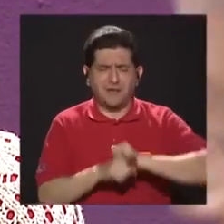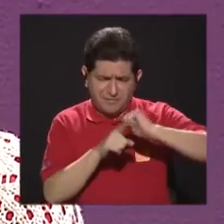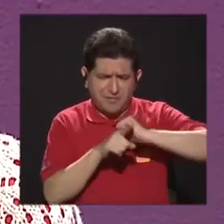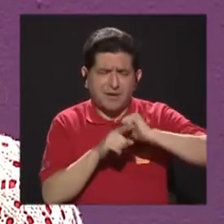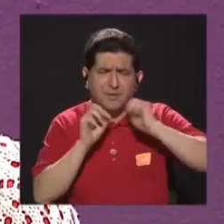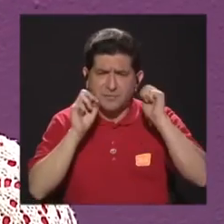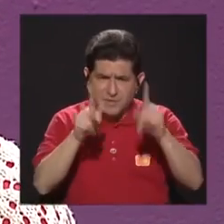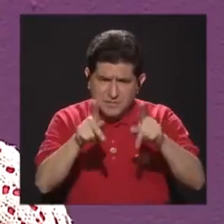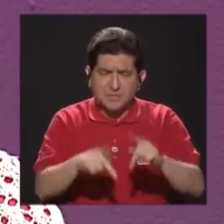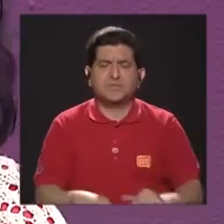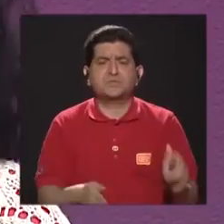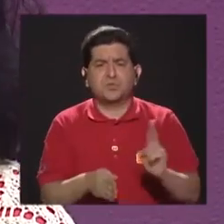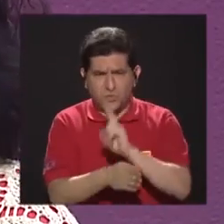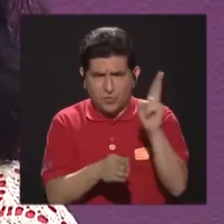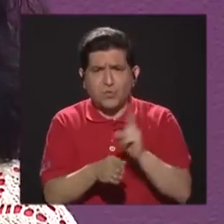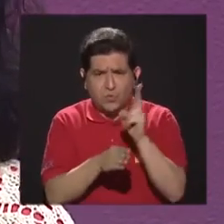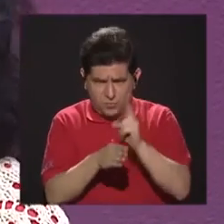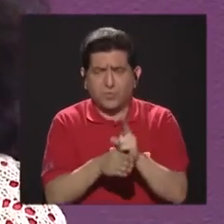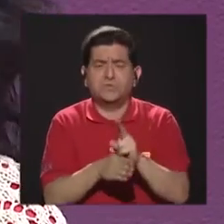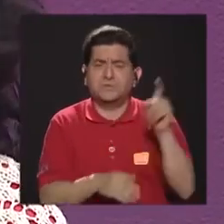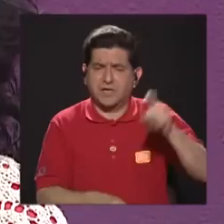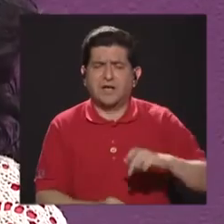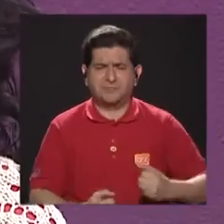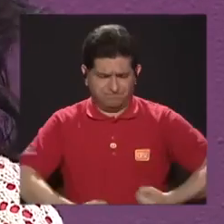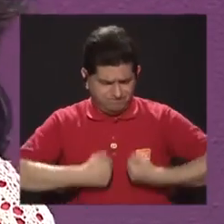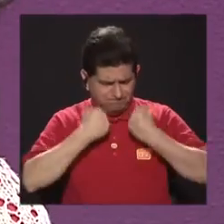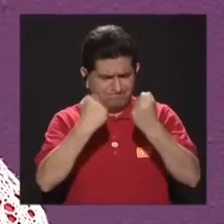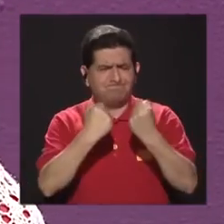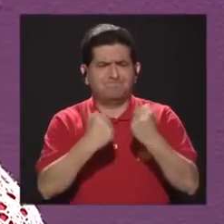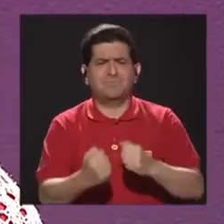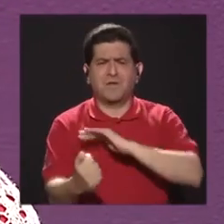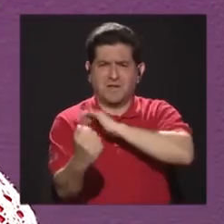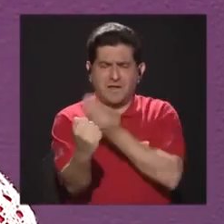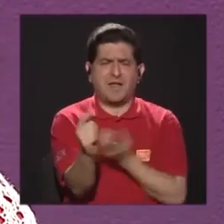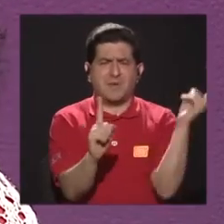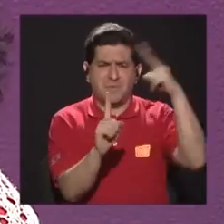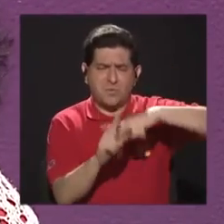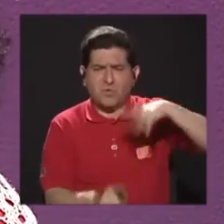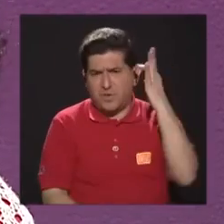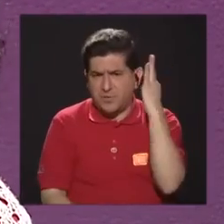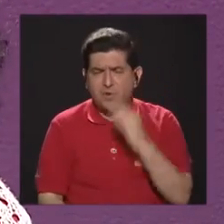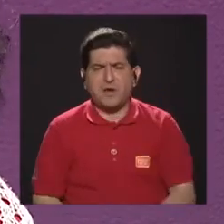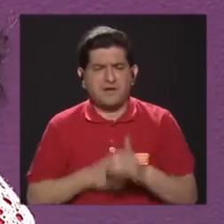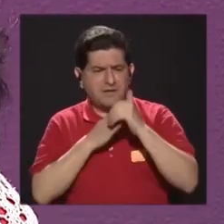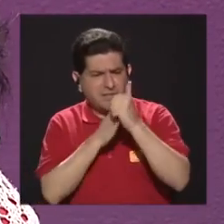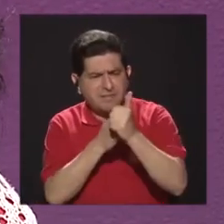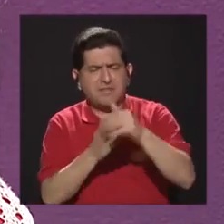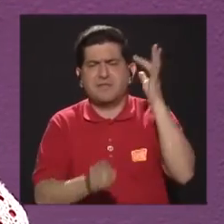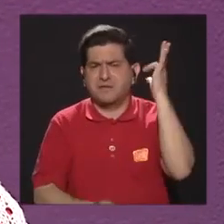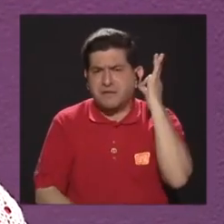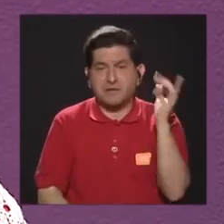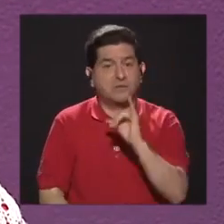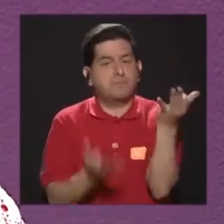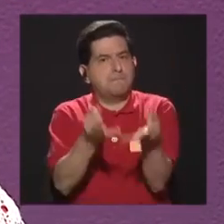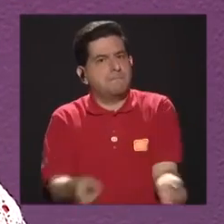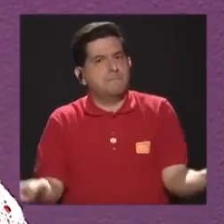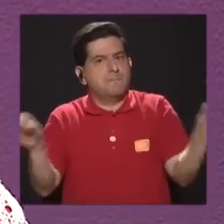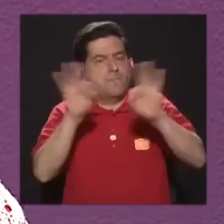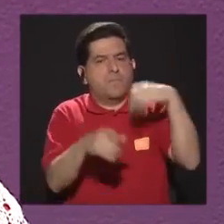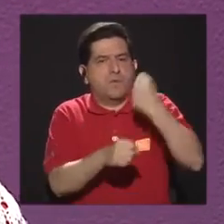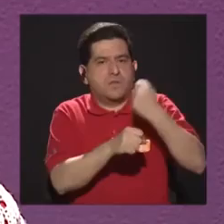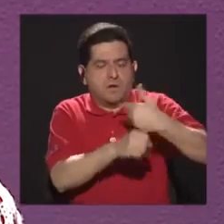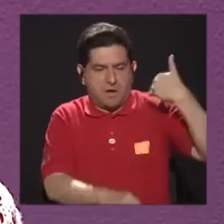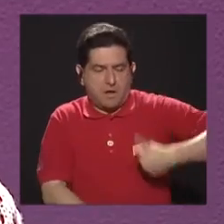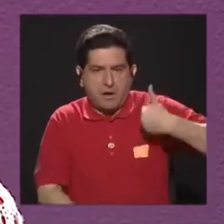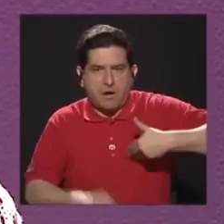trabajar, hay que utilizar esos recursos para fortalecer el empoderamiento de las mujeres, los liderazgos de las mujeres. También es importante trabajar con